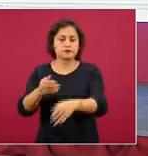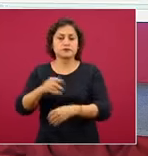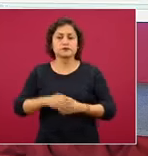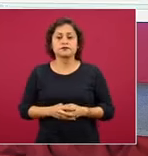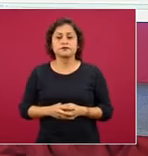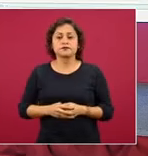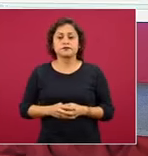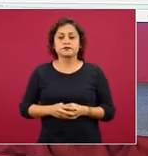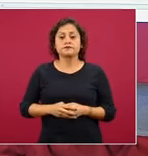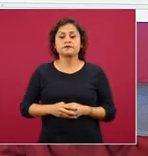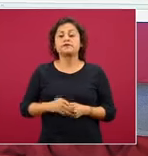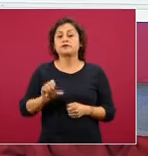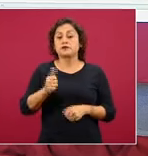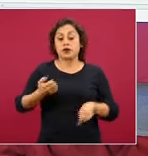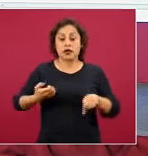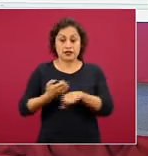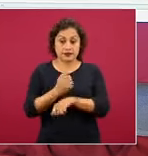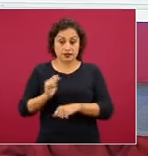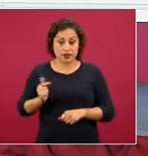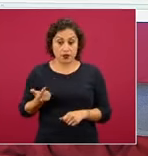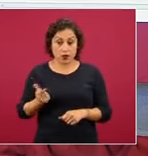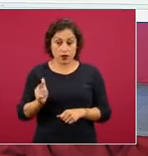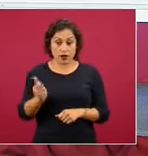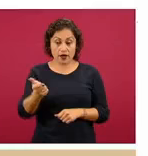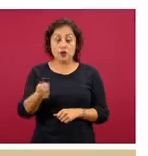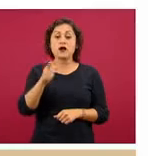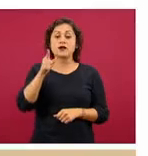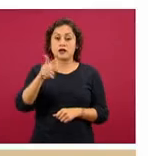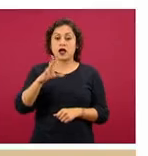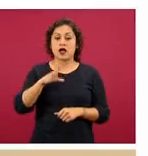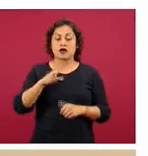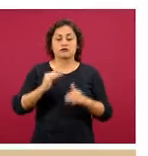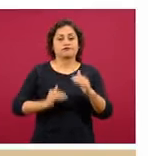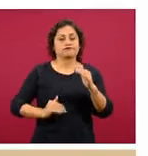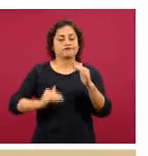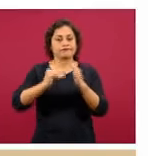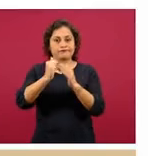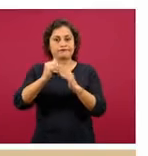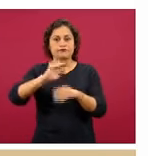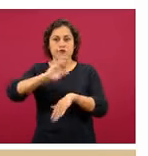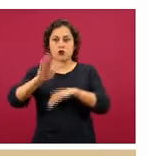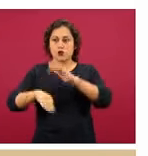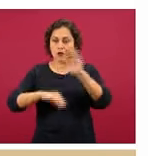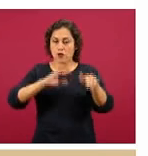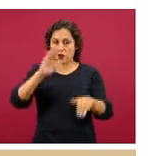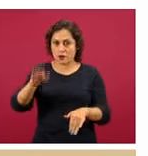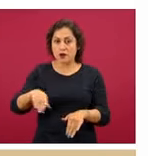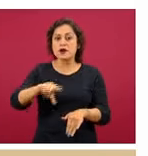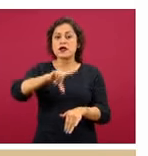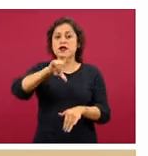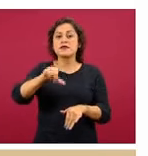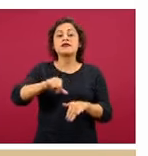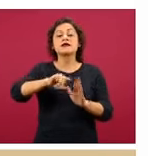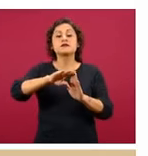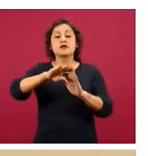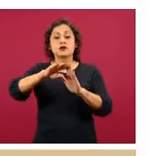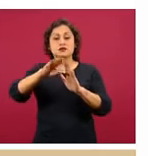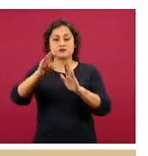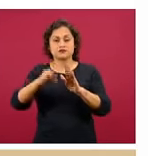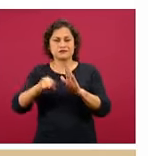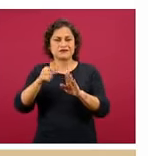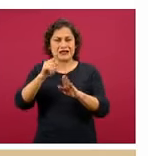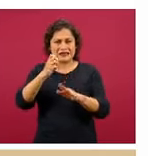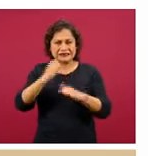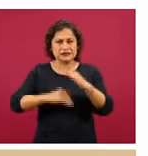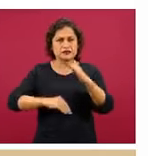siguiente, el estado de Guanajuato, él tuvo un pico muy importante en el exceso de mortalidad, pero a partir de este pico, que más o menos fue en la